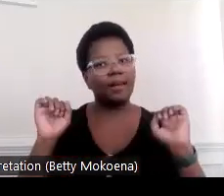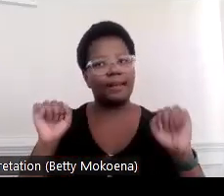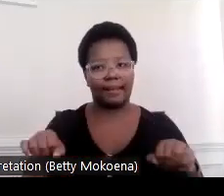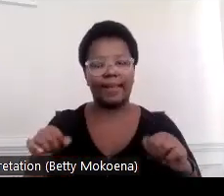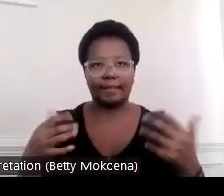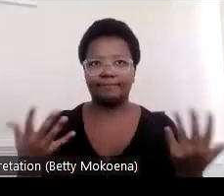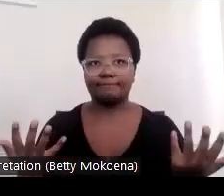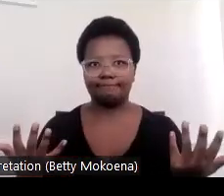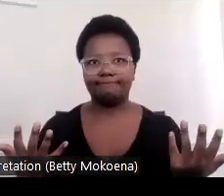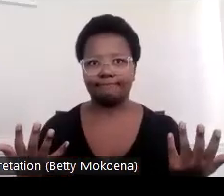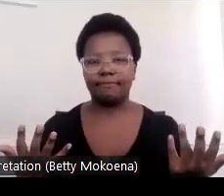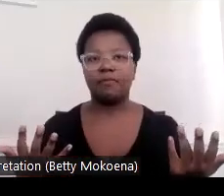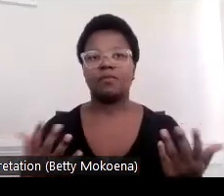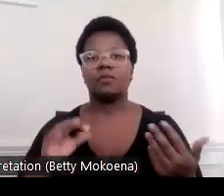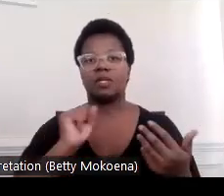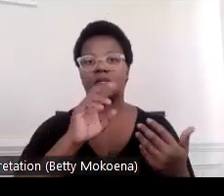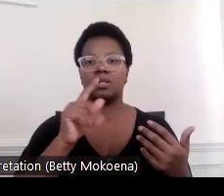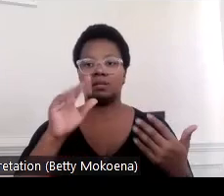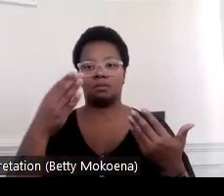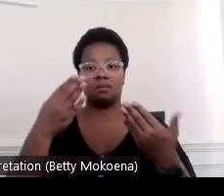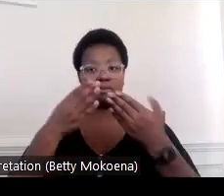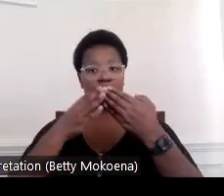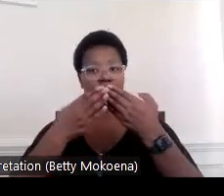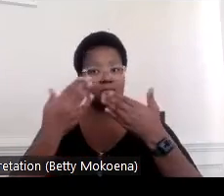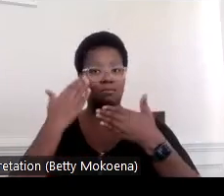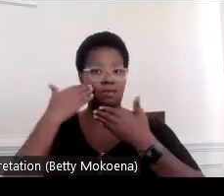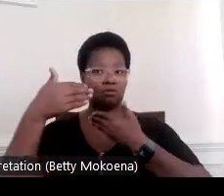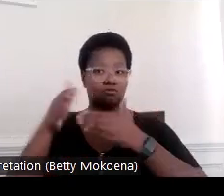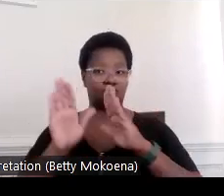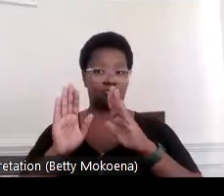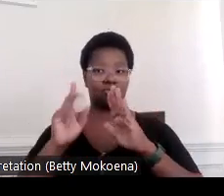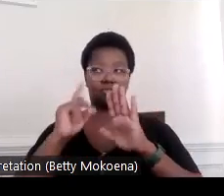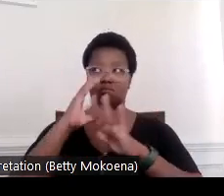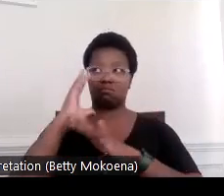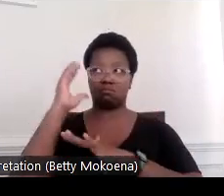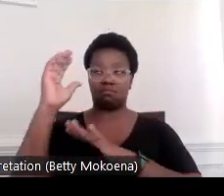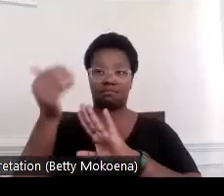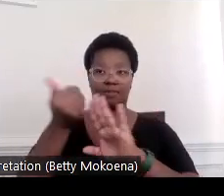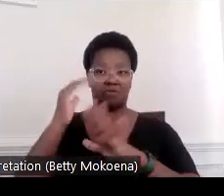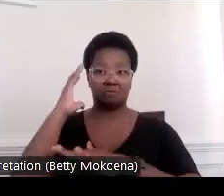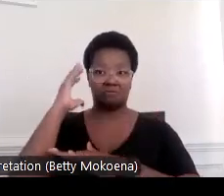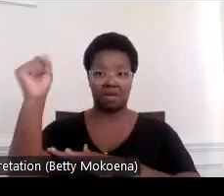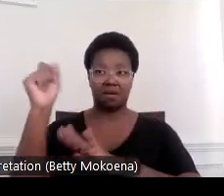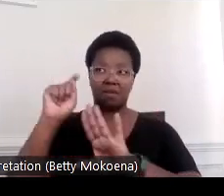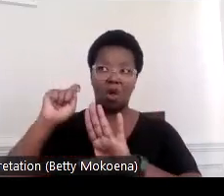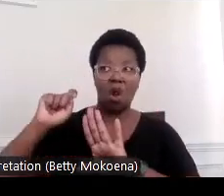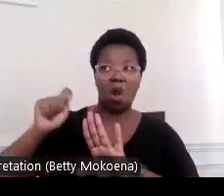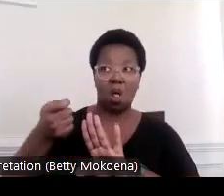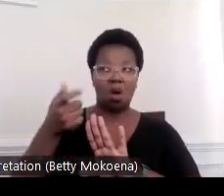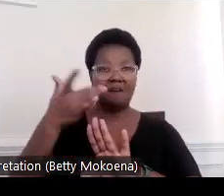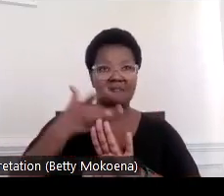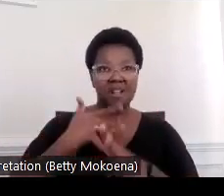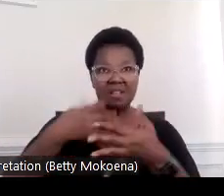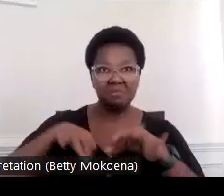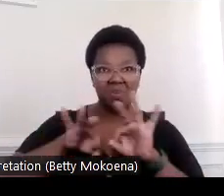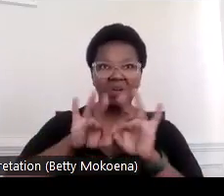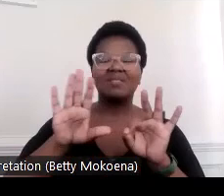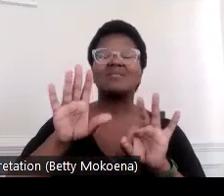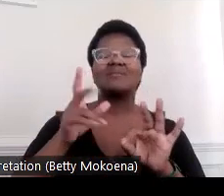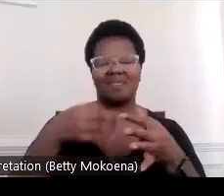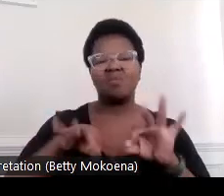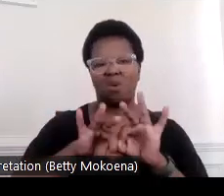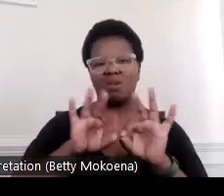ansiedad verdad para un individuo entonces poder trancar su puerta cuando quieren a dejar la casa o salir la casa